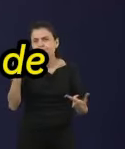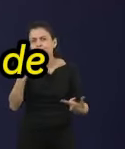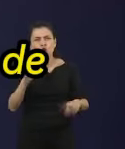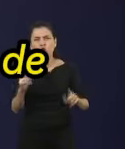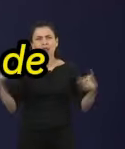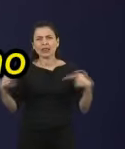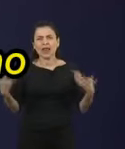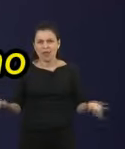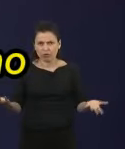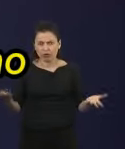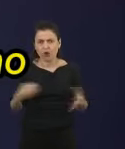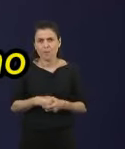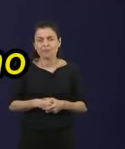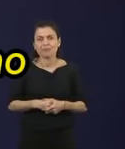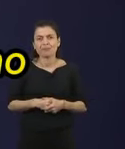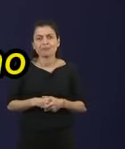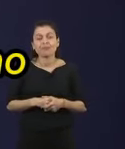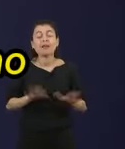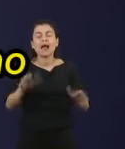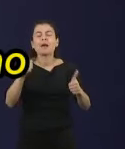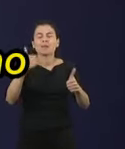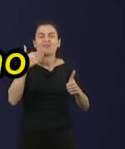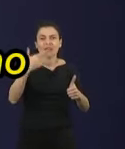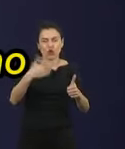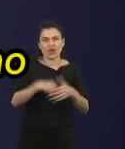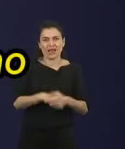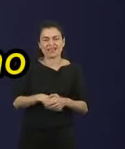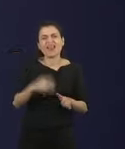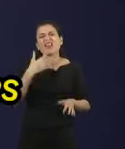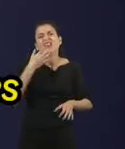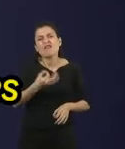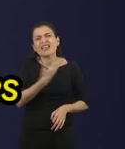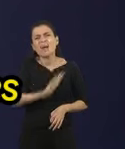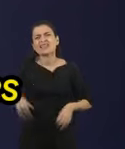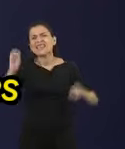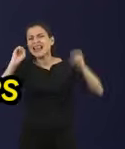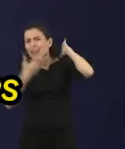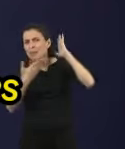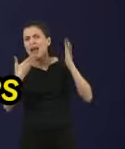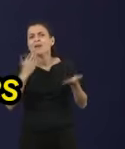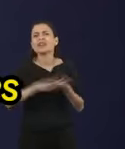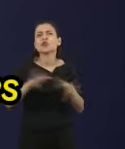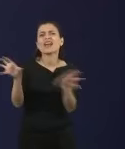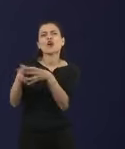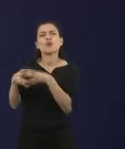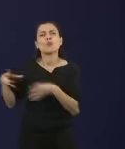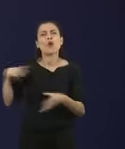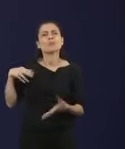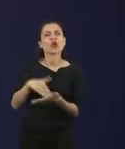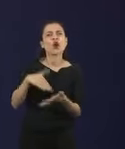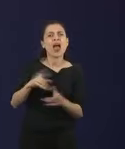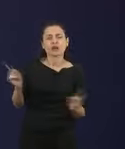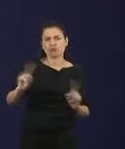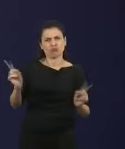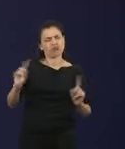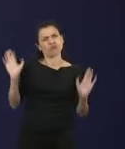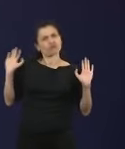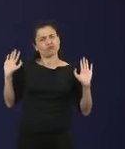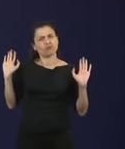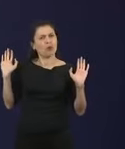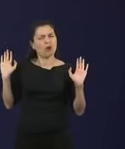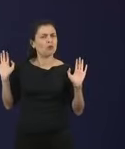primera parte de la pregunta en realidad el presidente m no habló de los ricos en todo el caso habló de Quiénes efectivamente